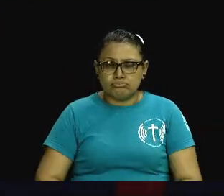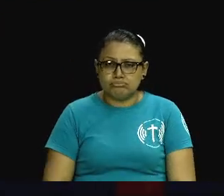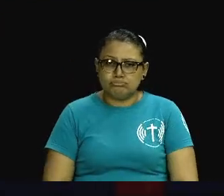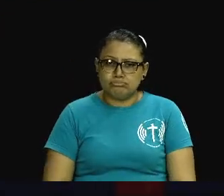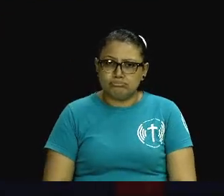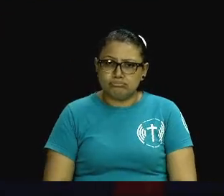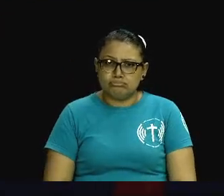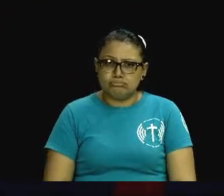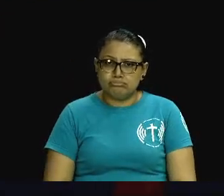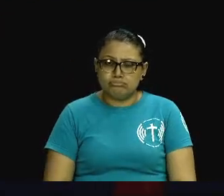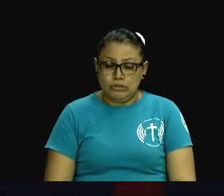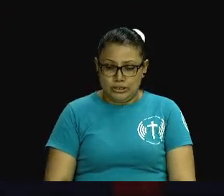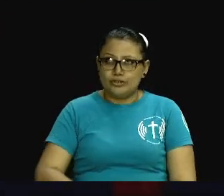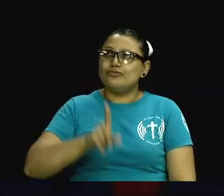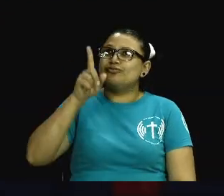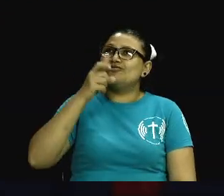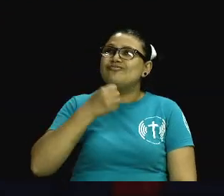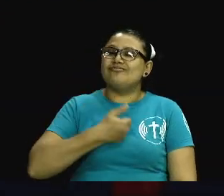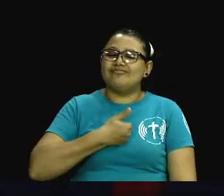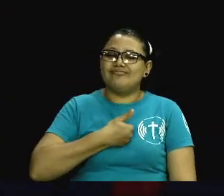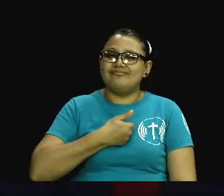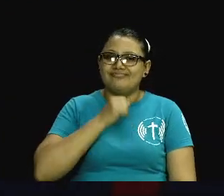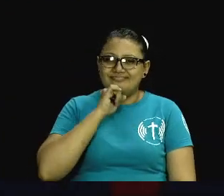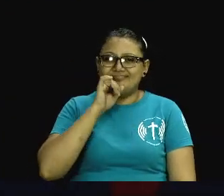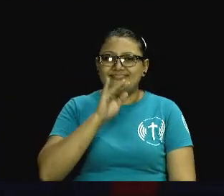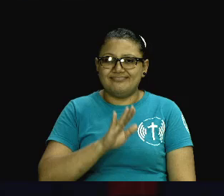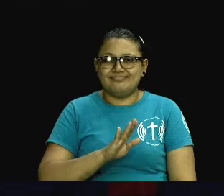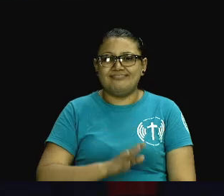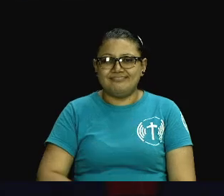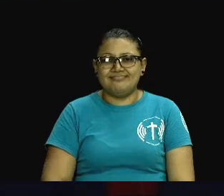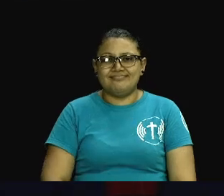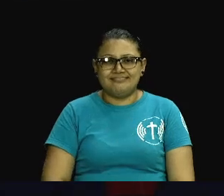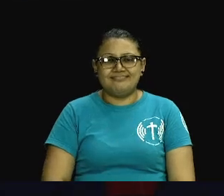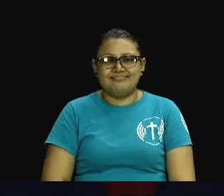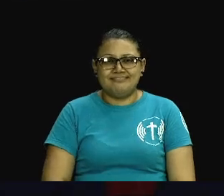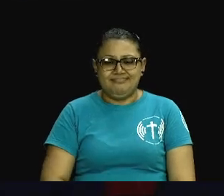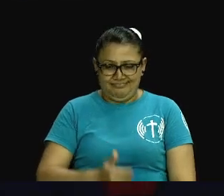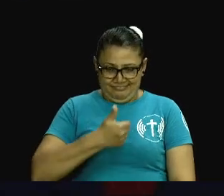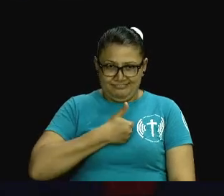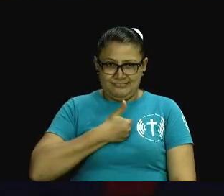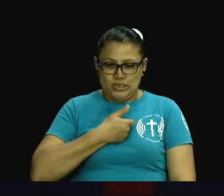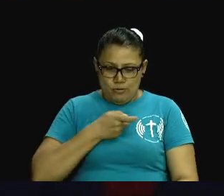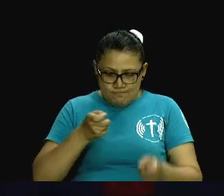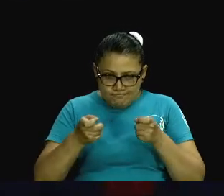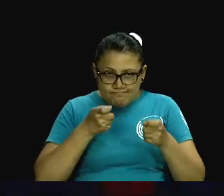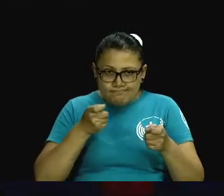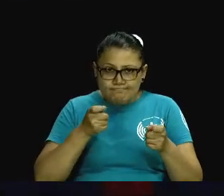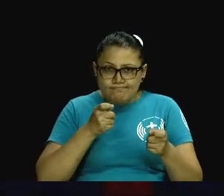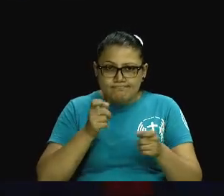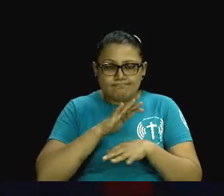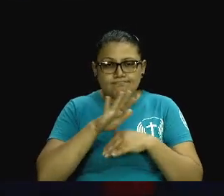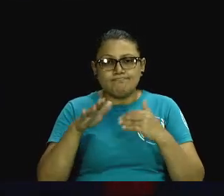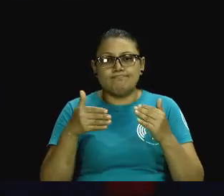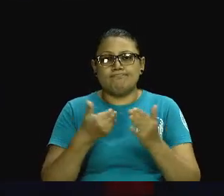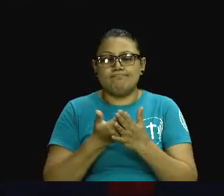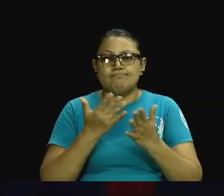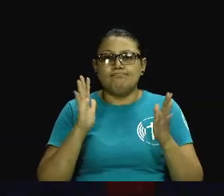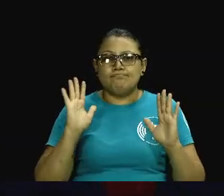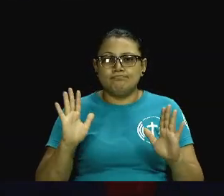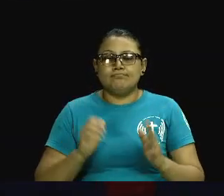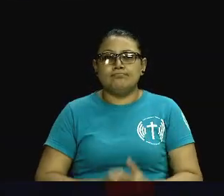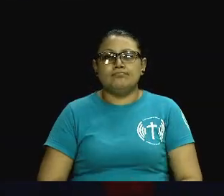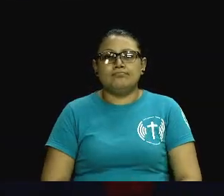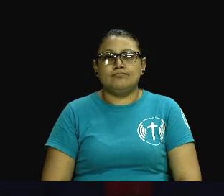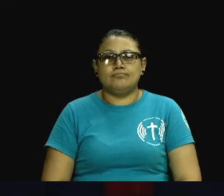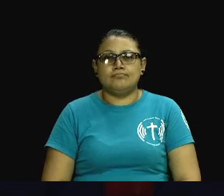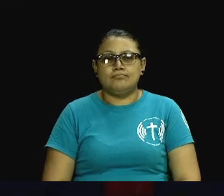yo soy el que soy lo tengo todo controlado di la primer palabra